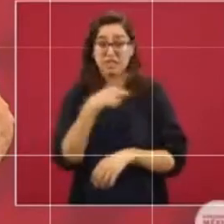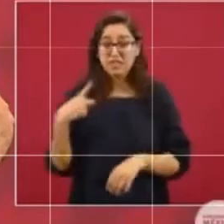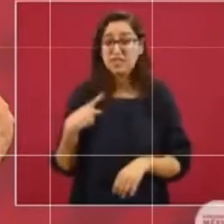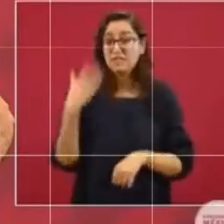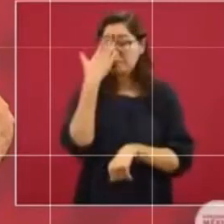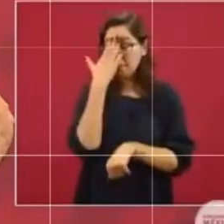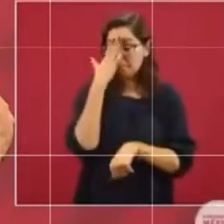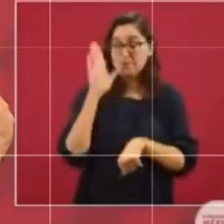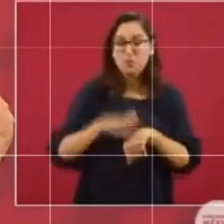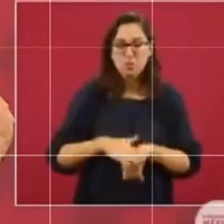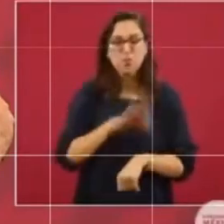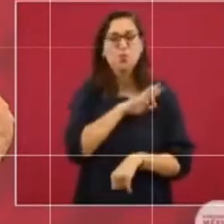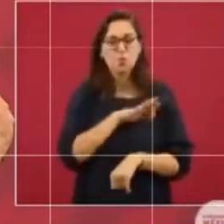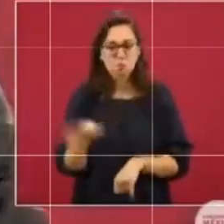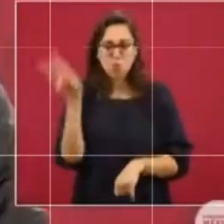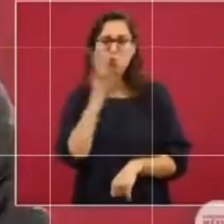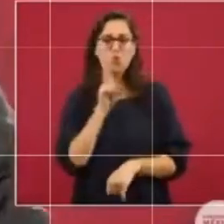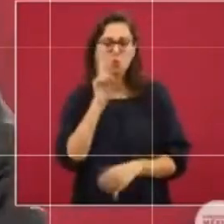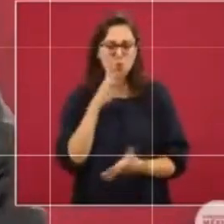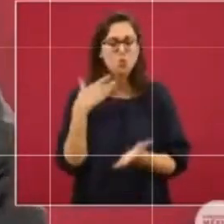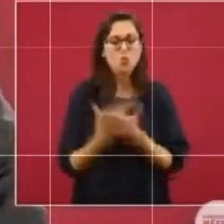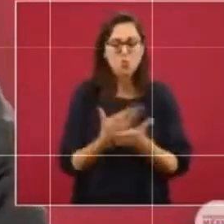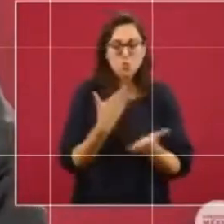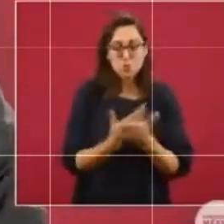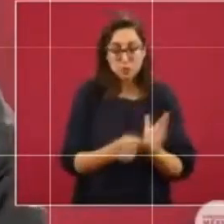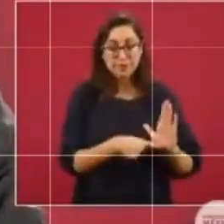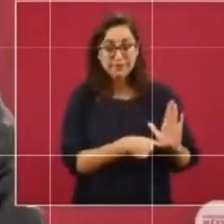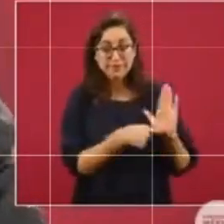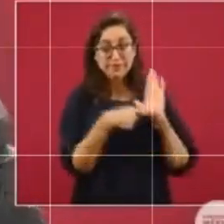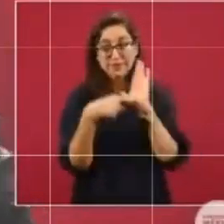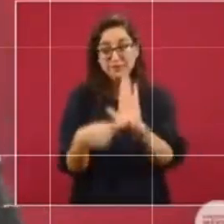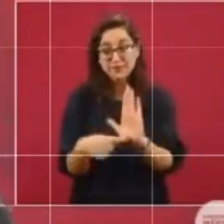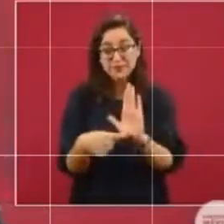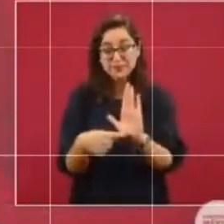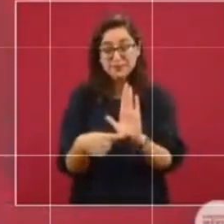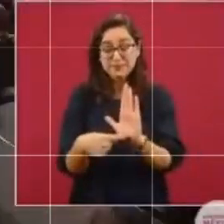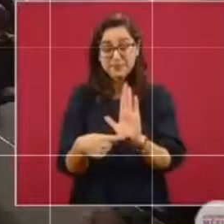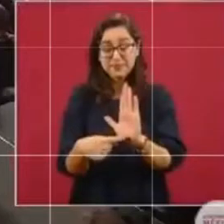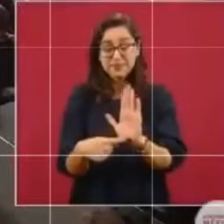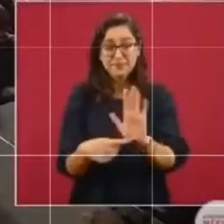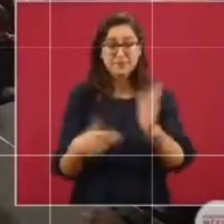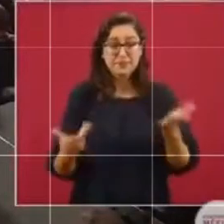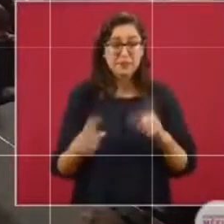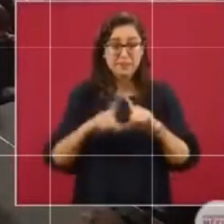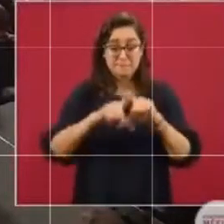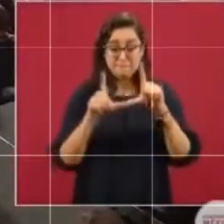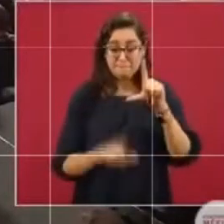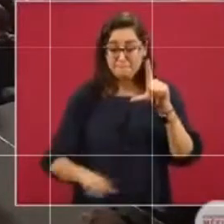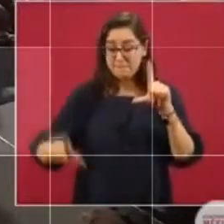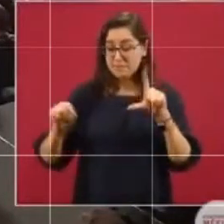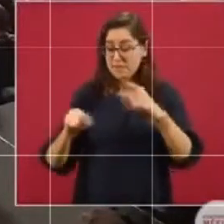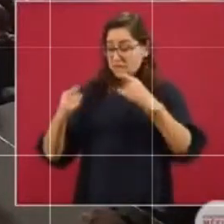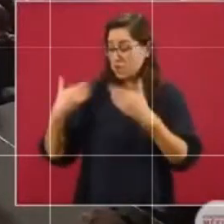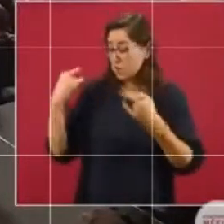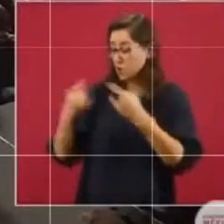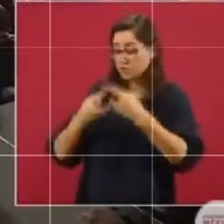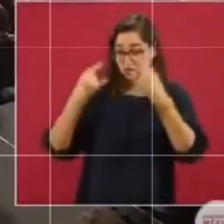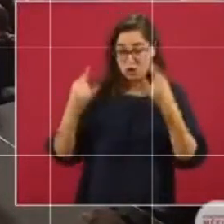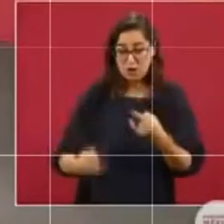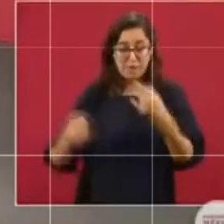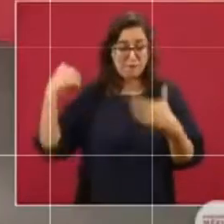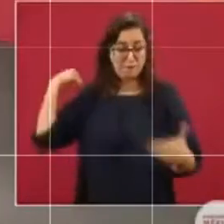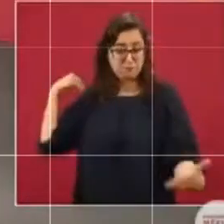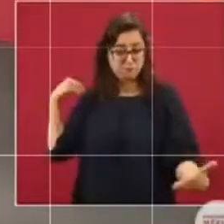comprobable, se puede probar, de que nunca en la historia de México se había llevado a cabo un